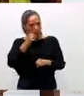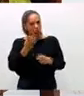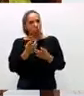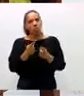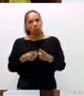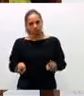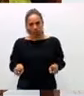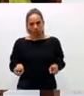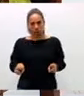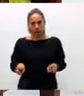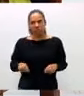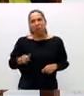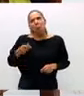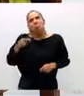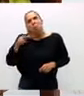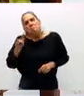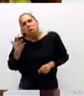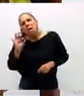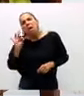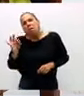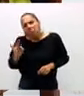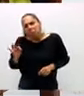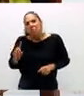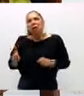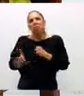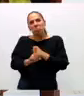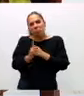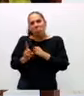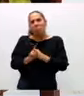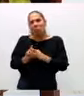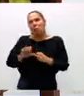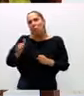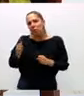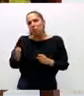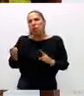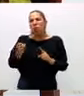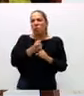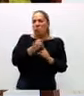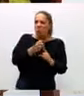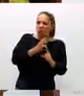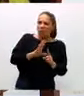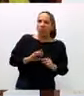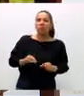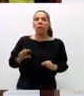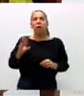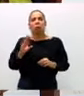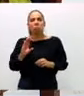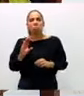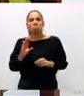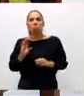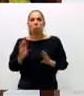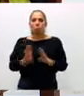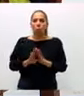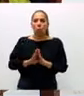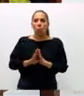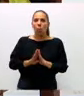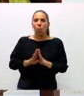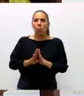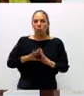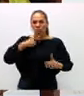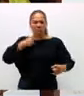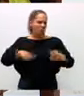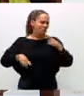conflictos en los que se desencadenan situaciones de violencia, es decir, están discutiendo por